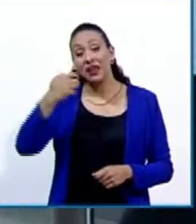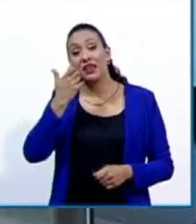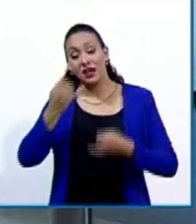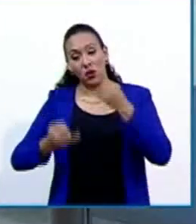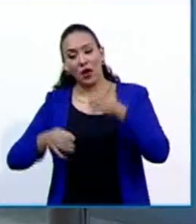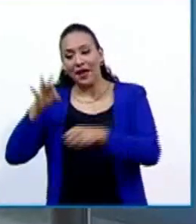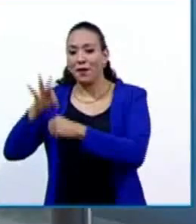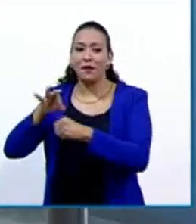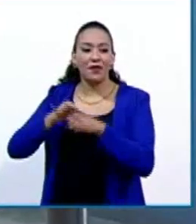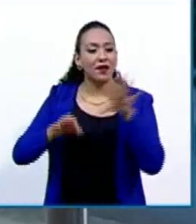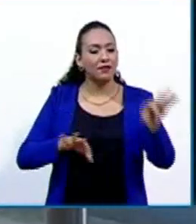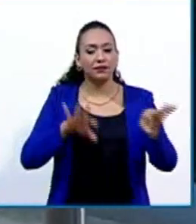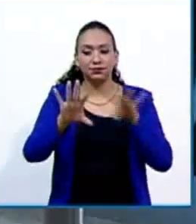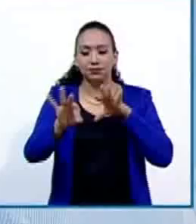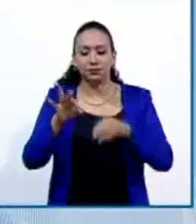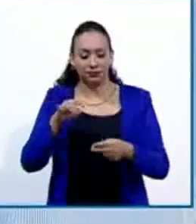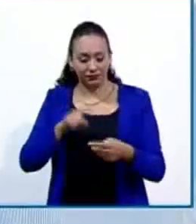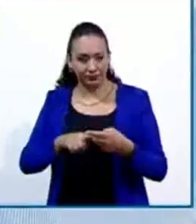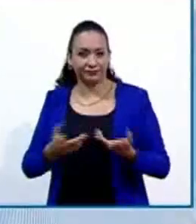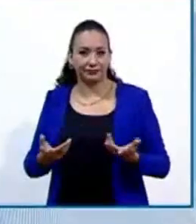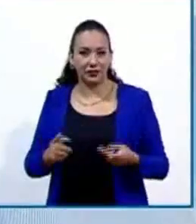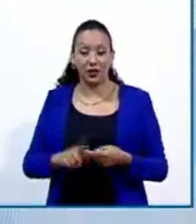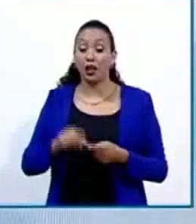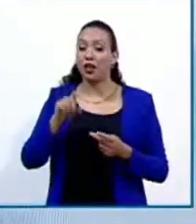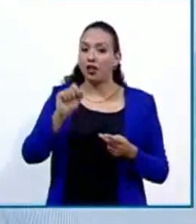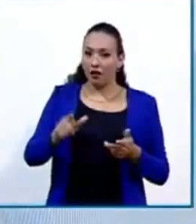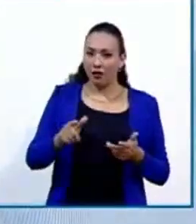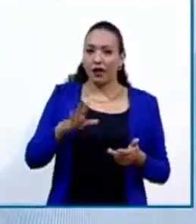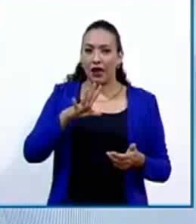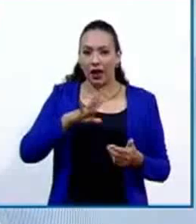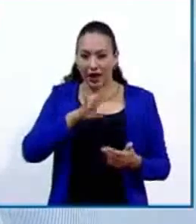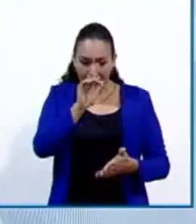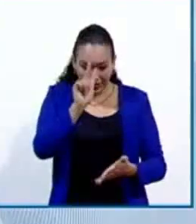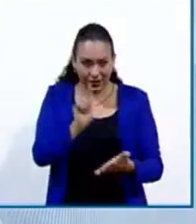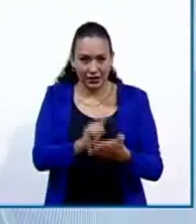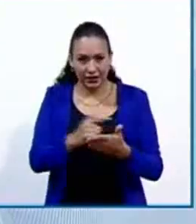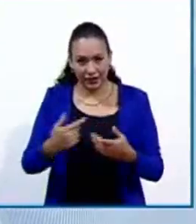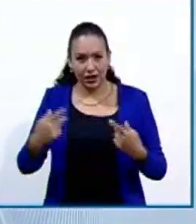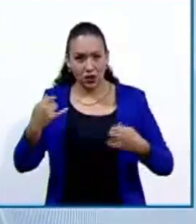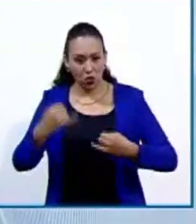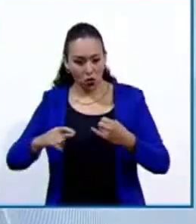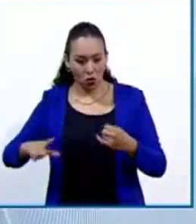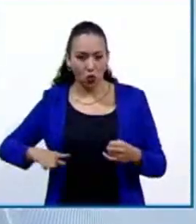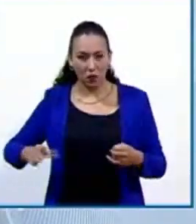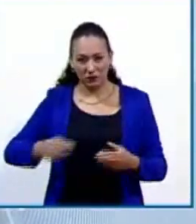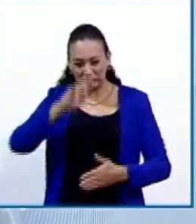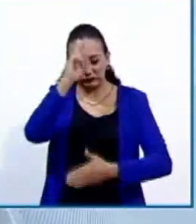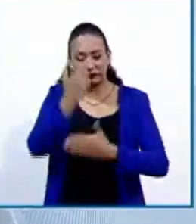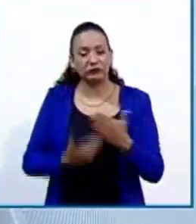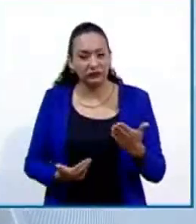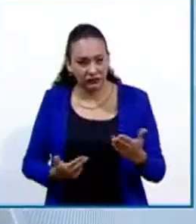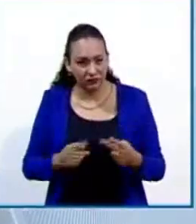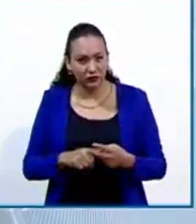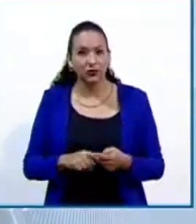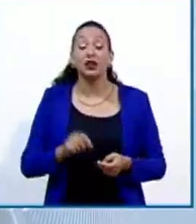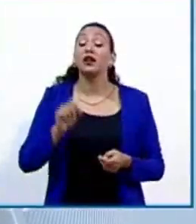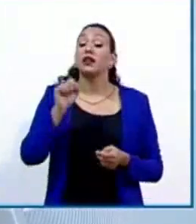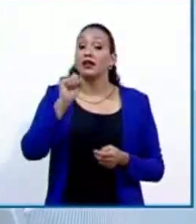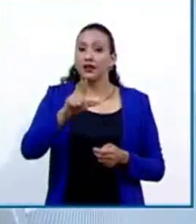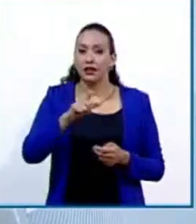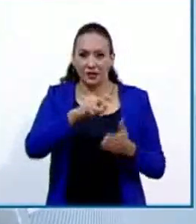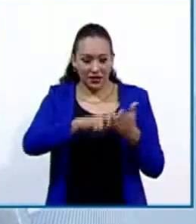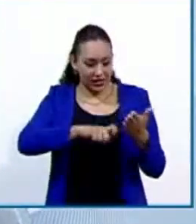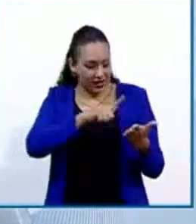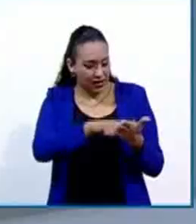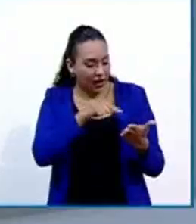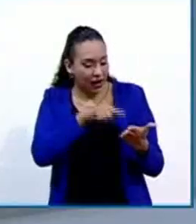de elección, el incumplimiento de las suspensiones judiciales por parte del gobierno federal, así como las afectaciones de la reforma